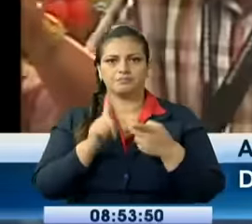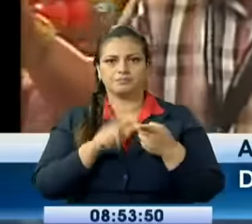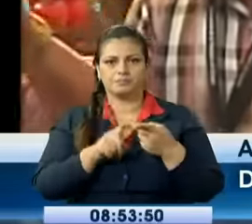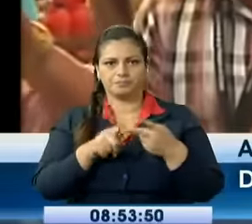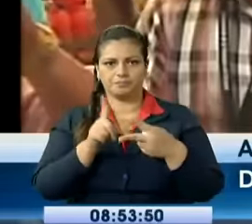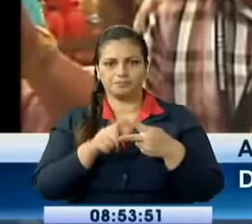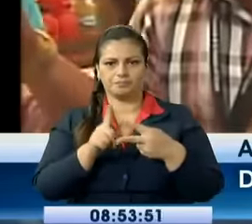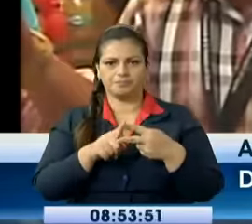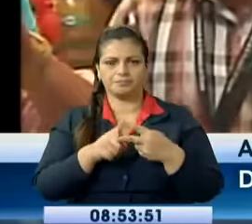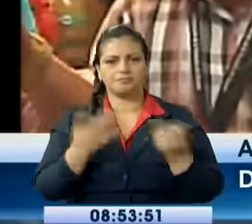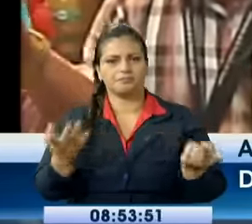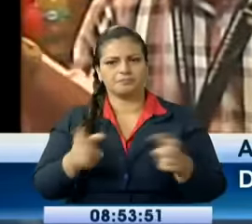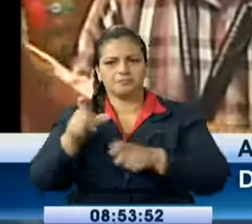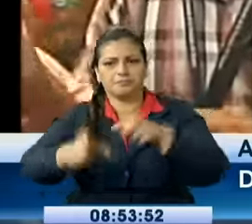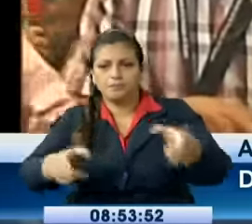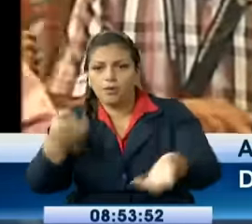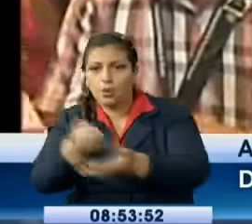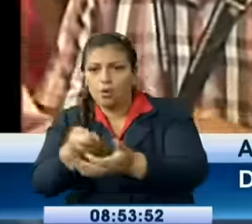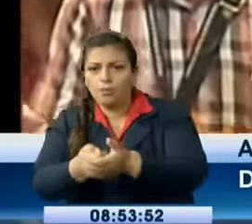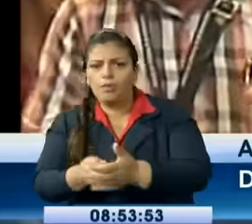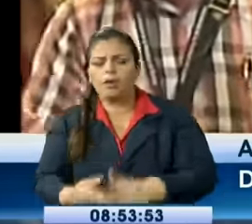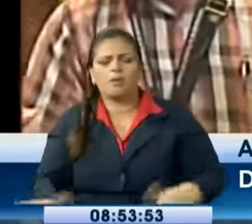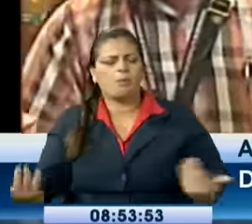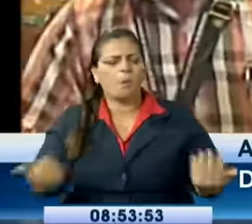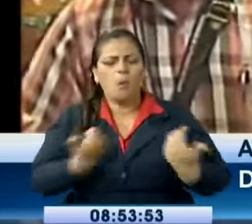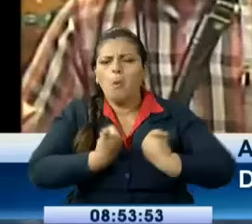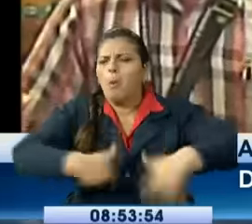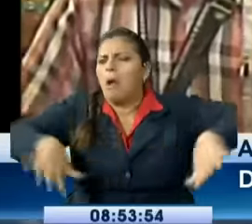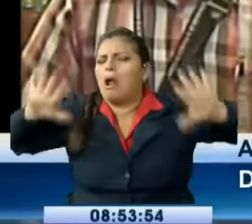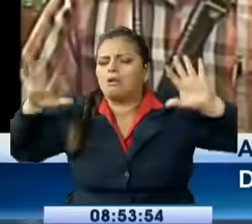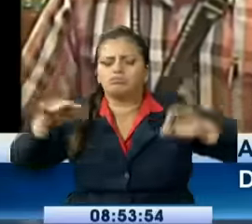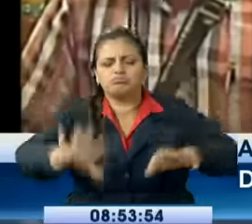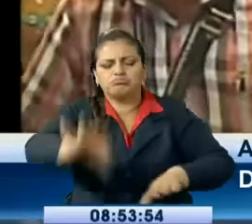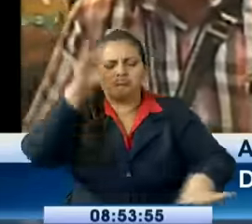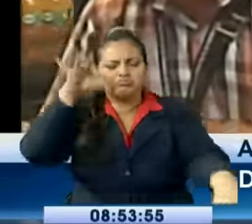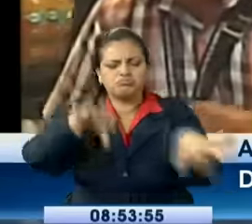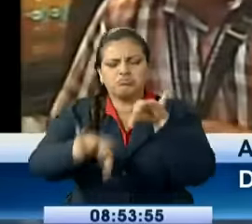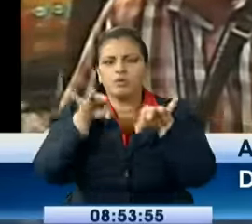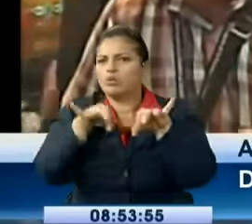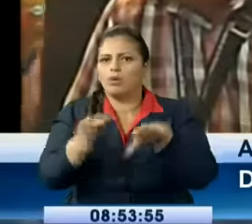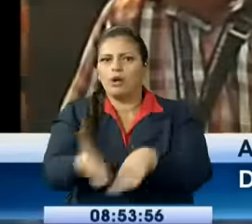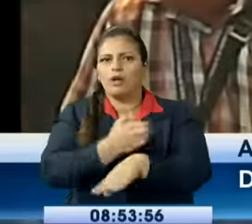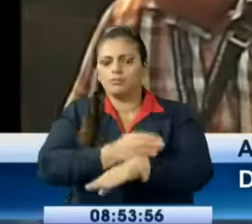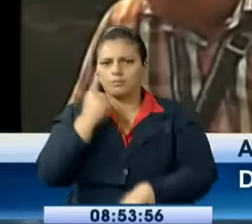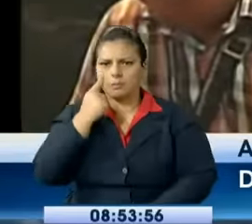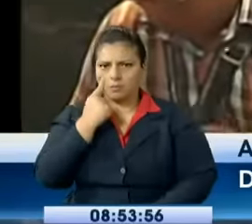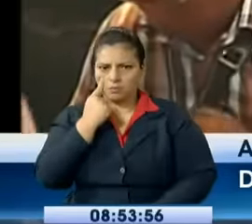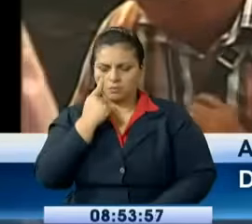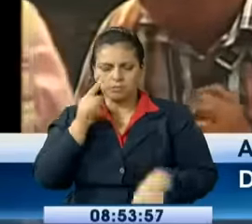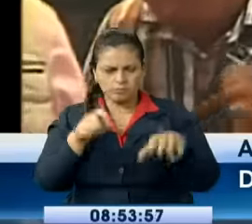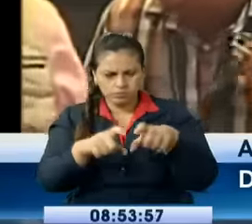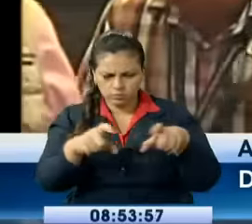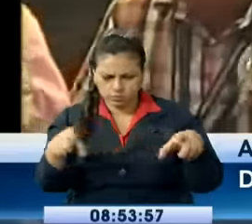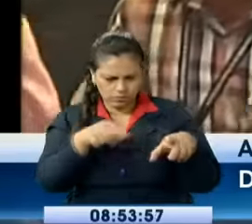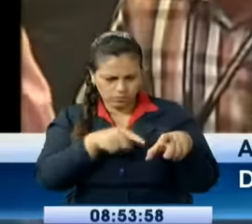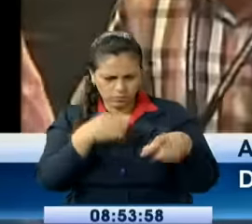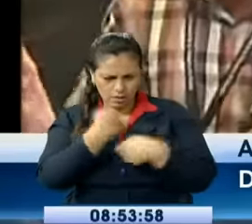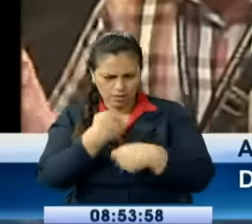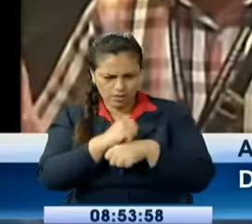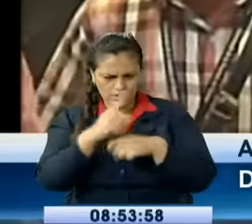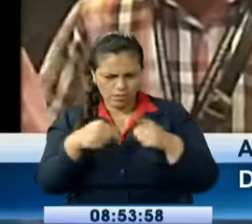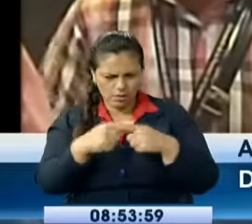el comprador, que se fije muy bien en lo que está llevando, porque se trata de la salud propia y la de la familia. Segundo, hacemos un llamado también